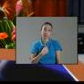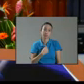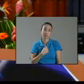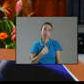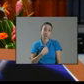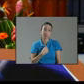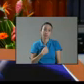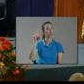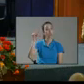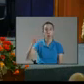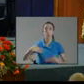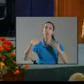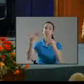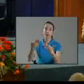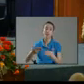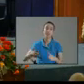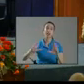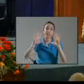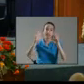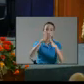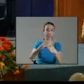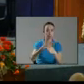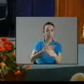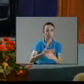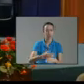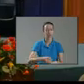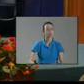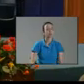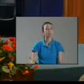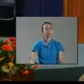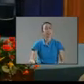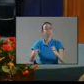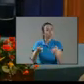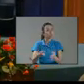Que yo quiero conocer al hermano de la aleluya, porque